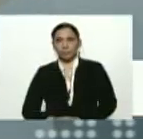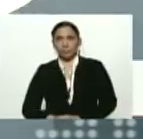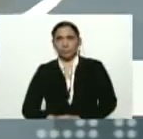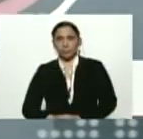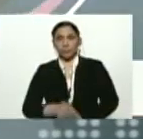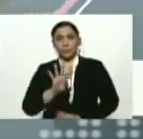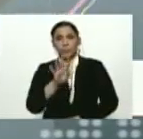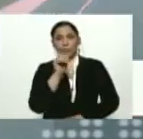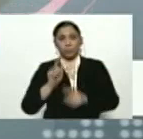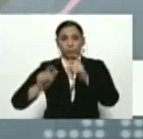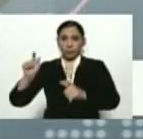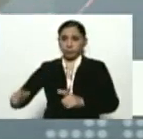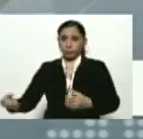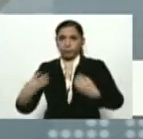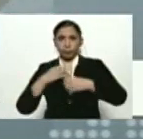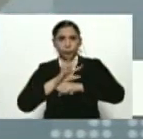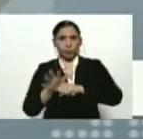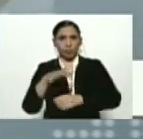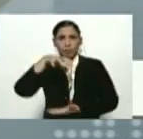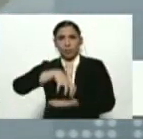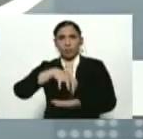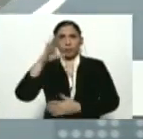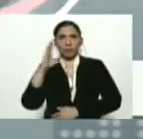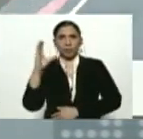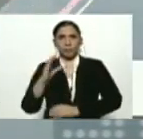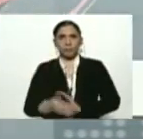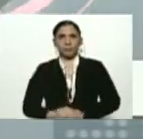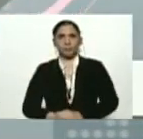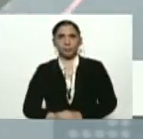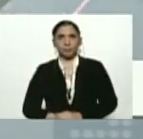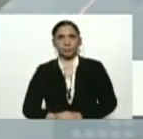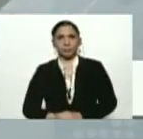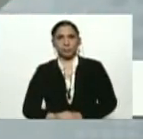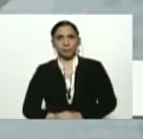4 casos en el distrito capital.